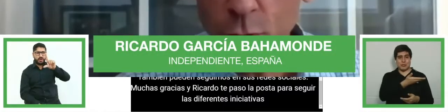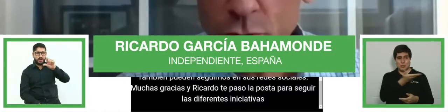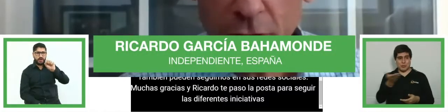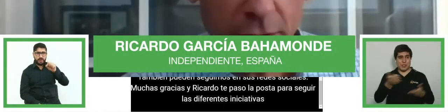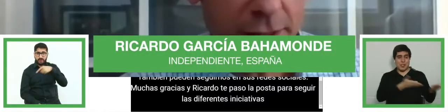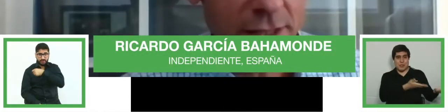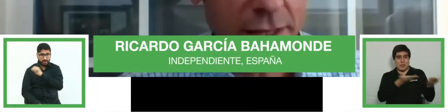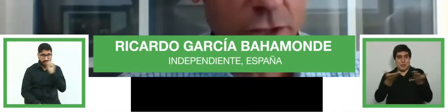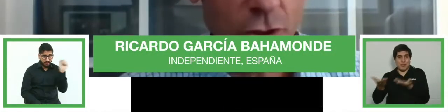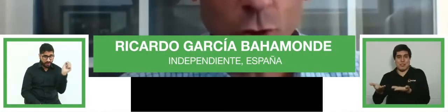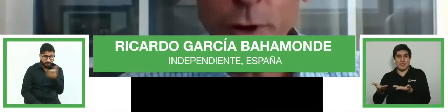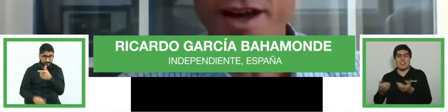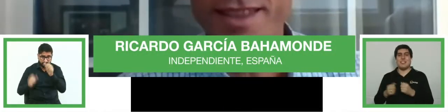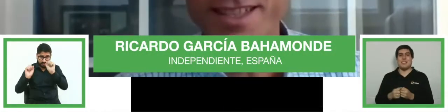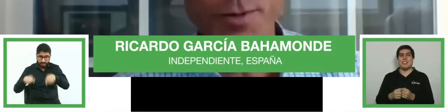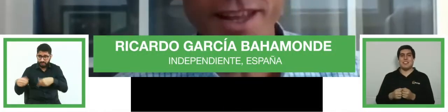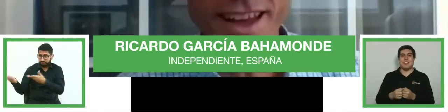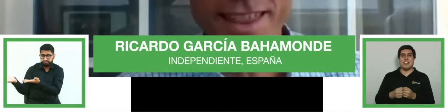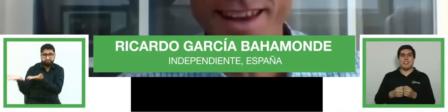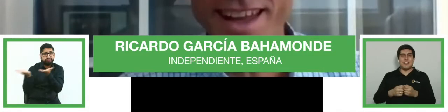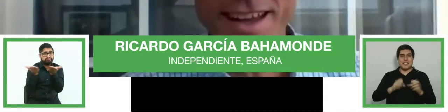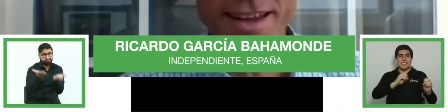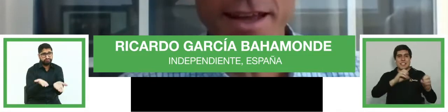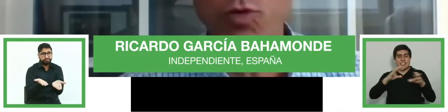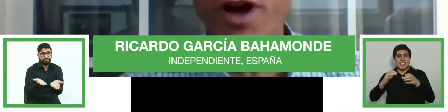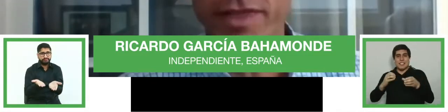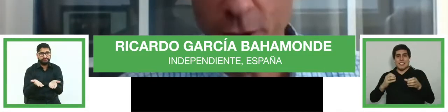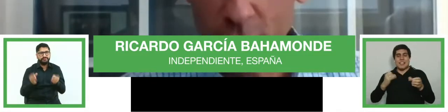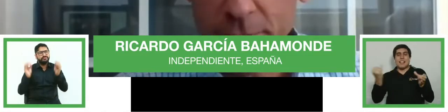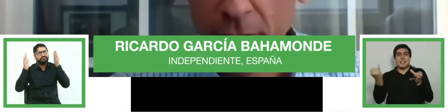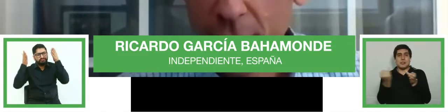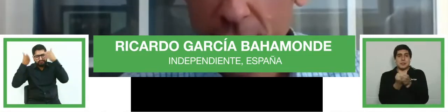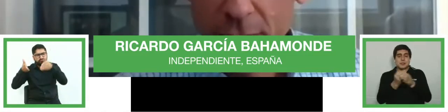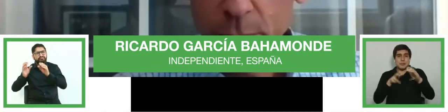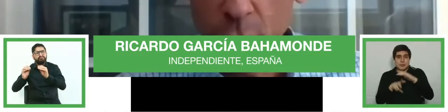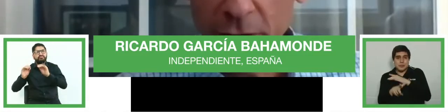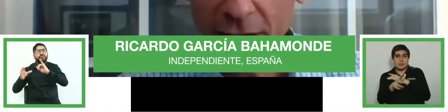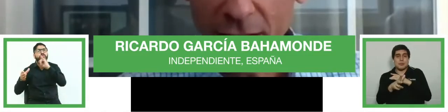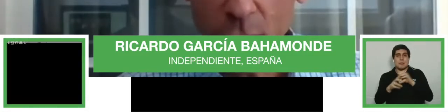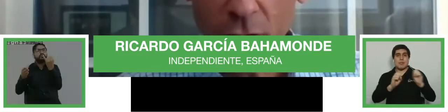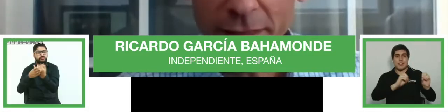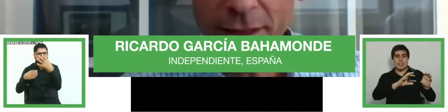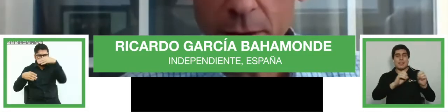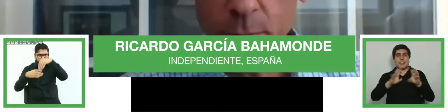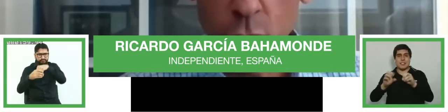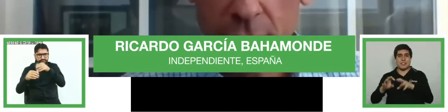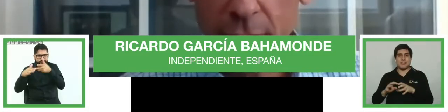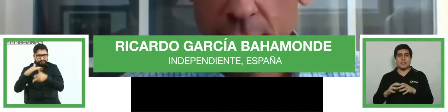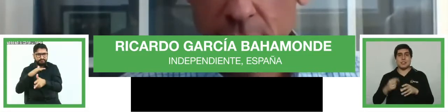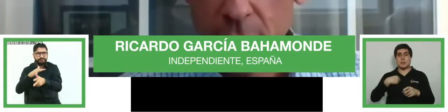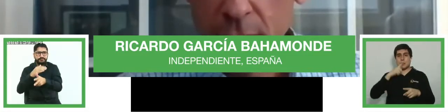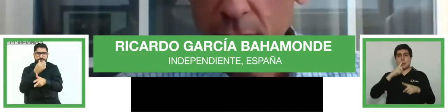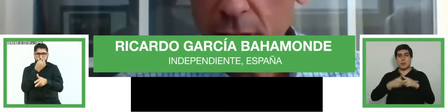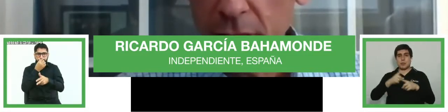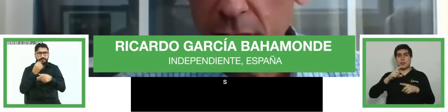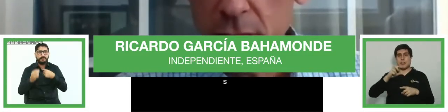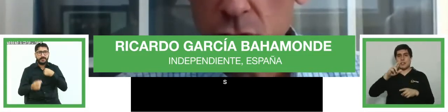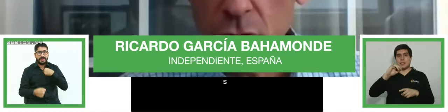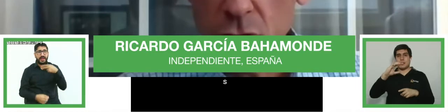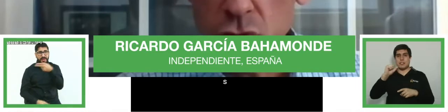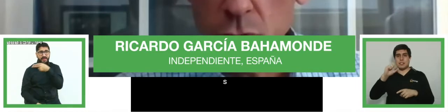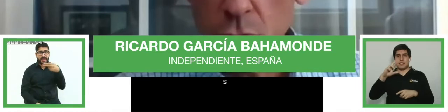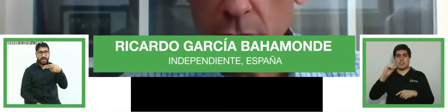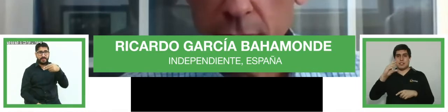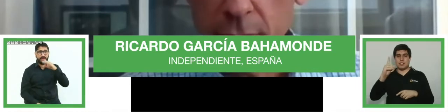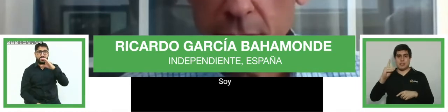Bienvenidos todos a esta sesión sobre accesibilidad en la educación. Mi nombre es Ricardo García Bamonde,